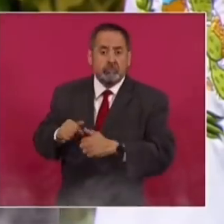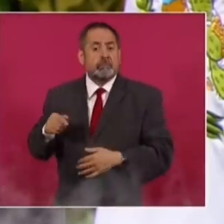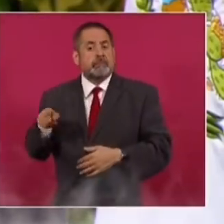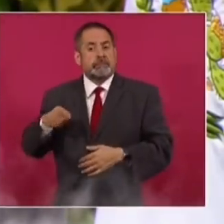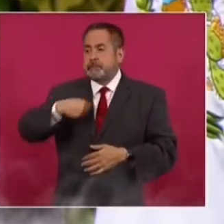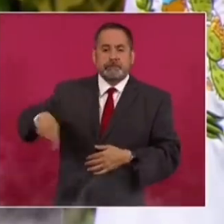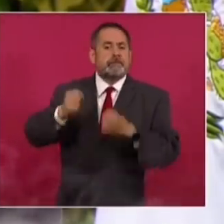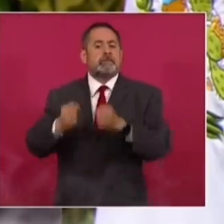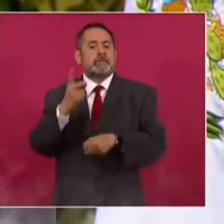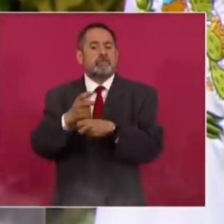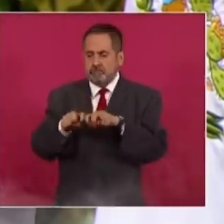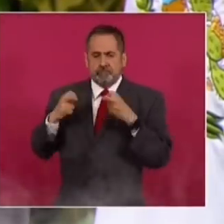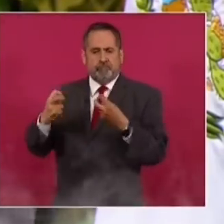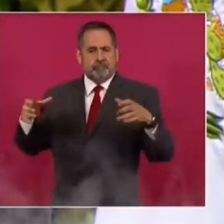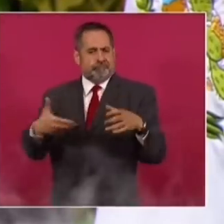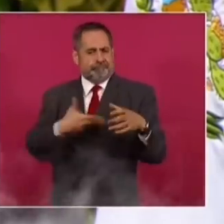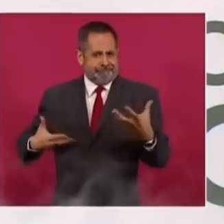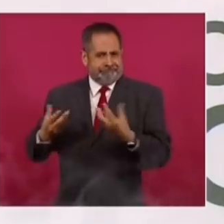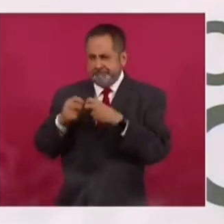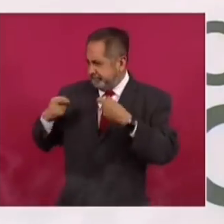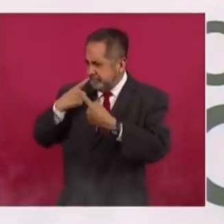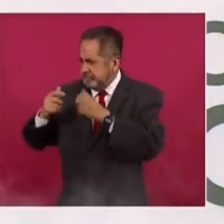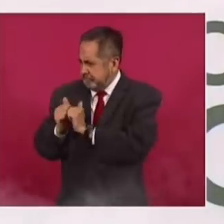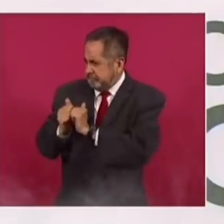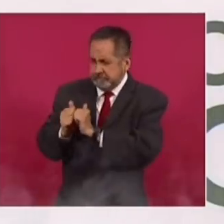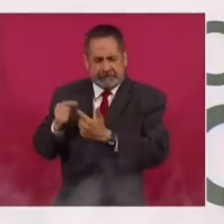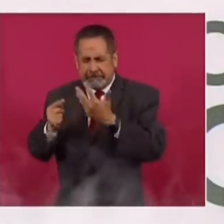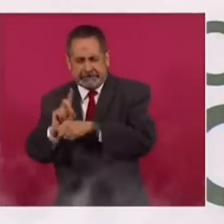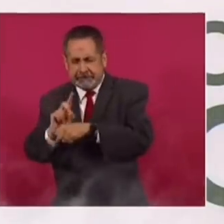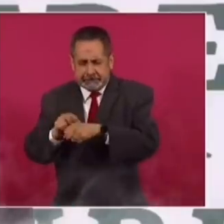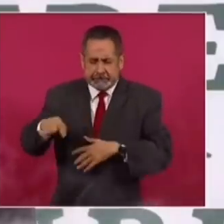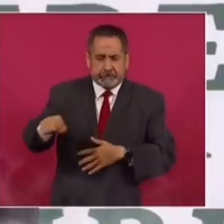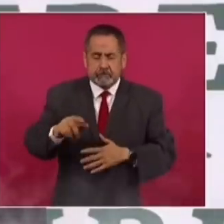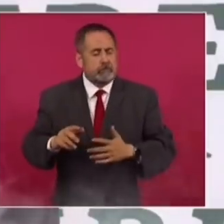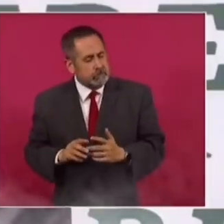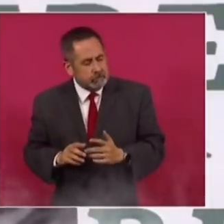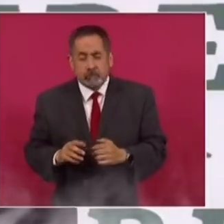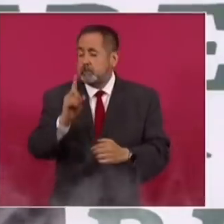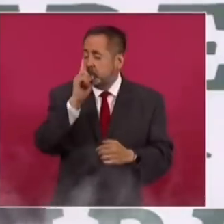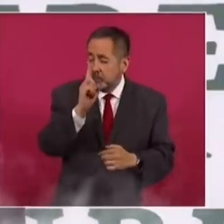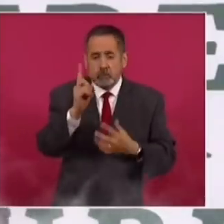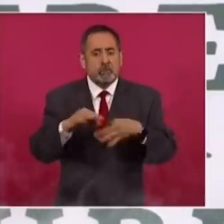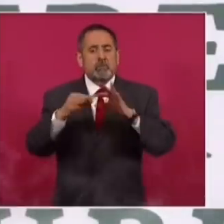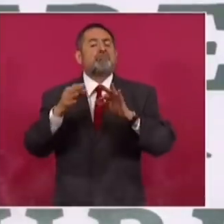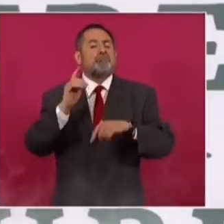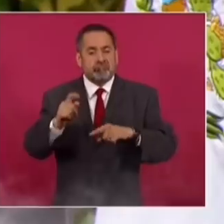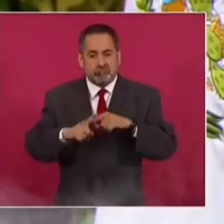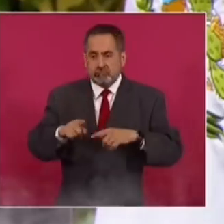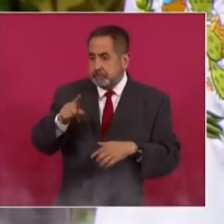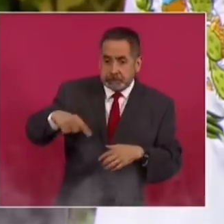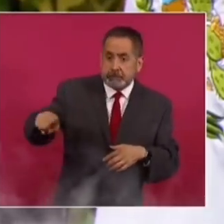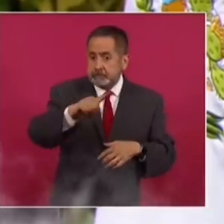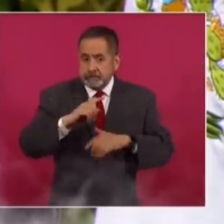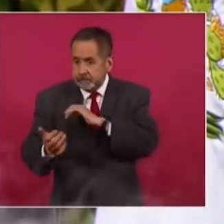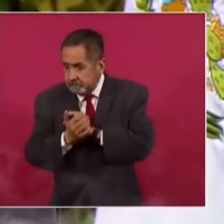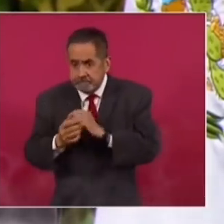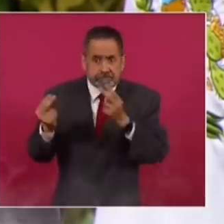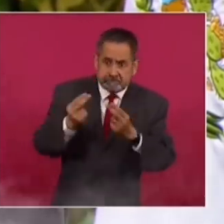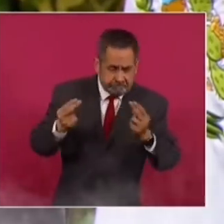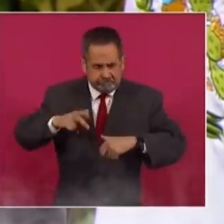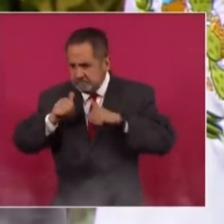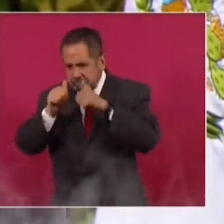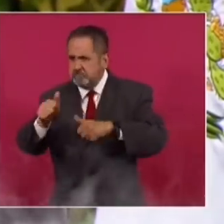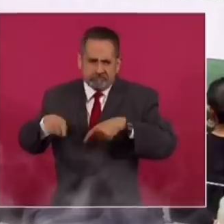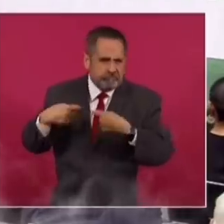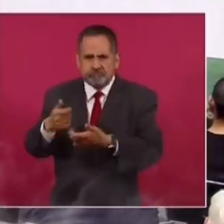del gabinete de sica y protección ciudadana a pesar de todo eso lo más importante ha sido la atención a las demandas y necesidades del